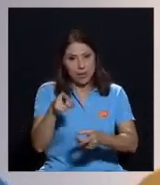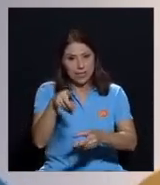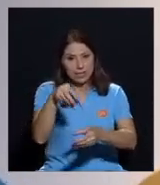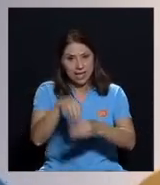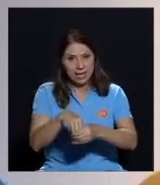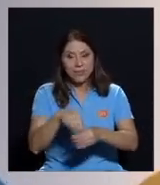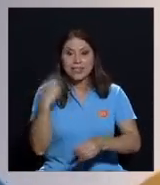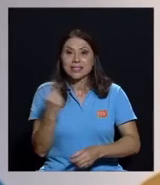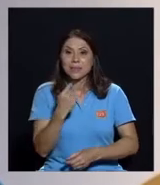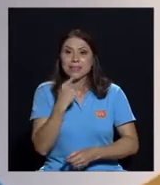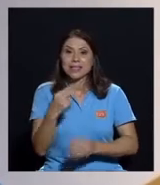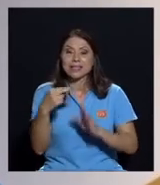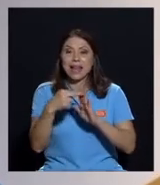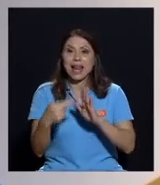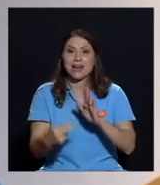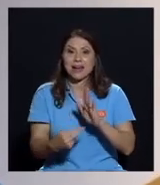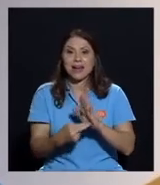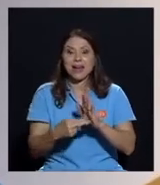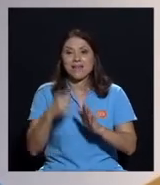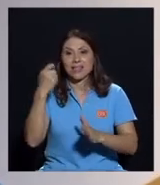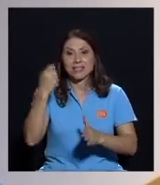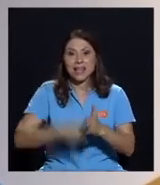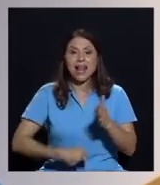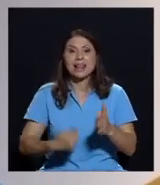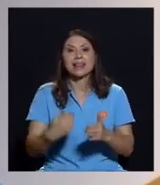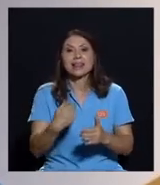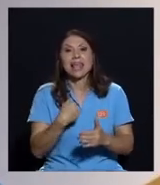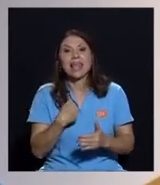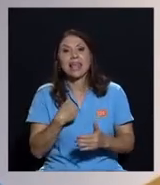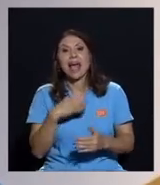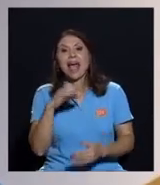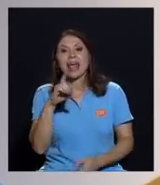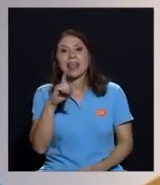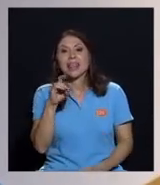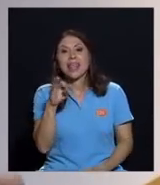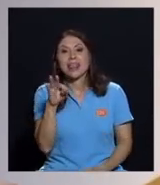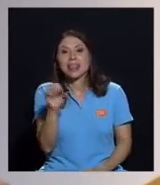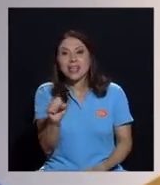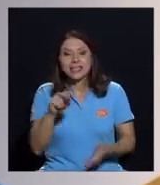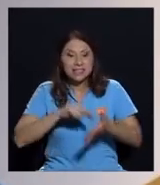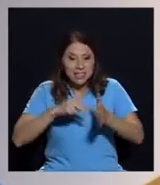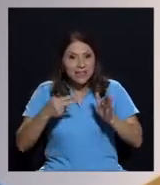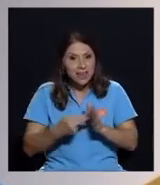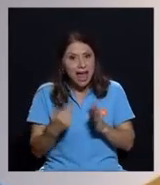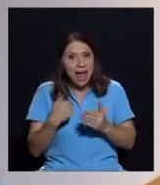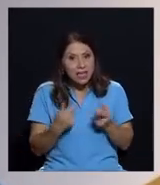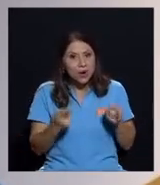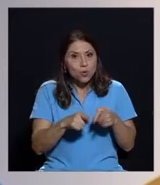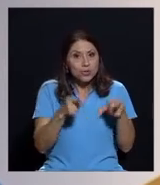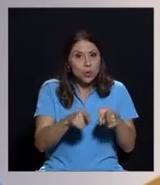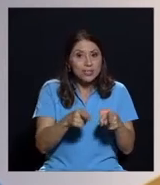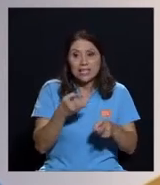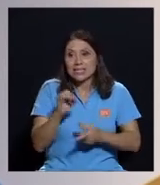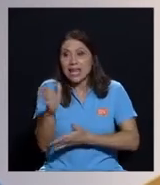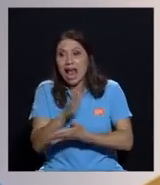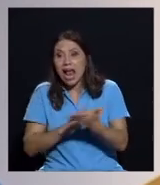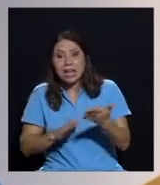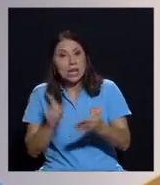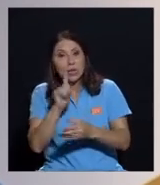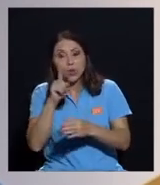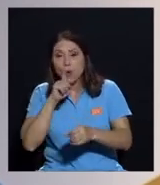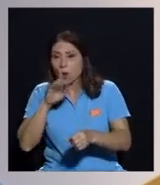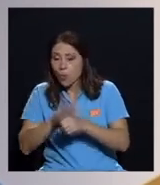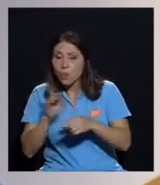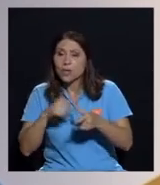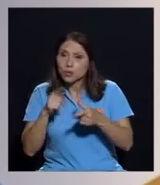siempre es que tenga dientes es decir que haya consecuencias si la incumple ya sean ministros de hacían dominio o diputados pero aquí